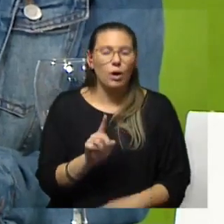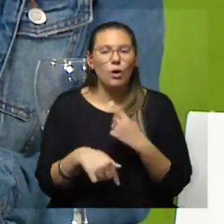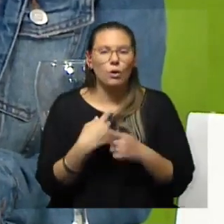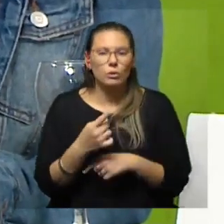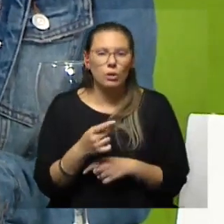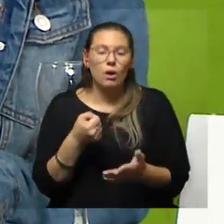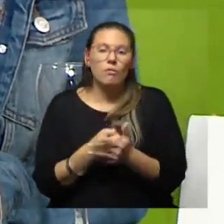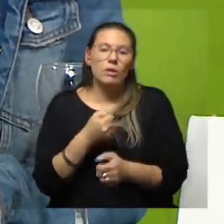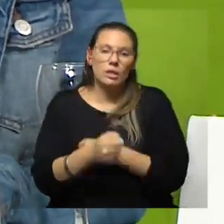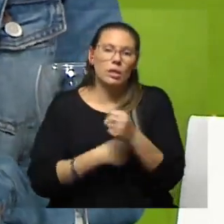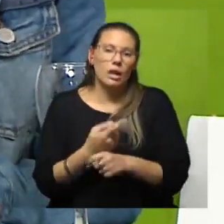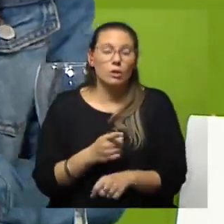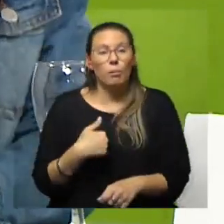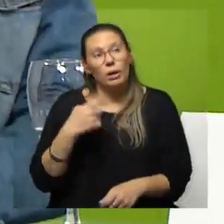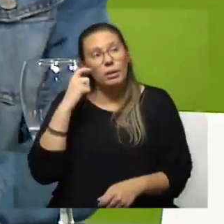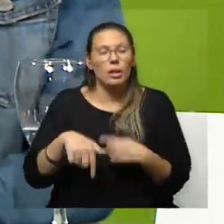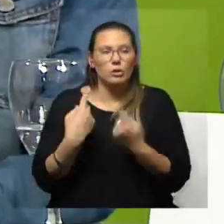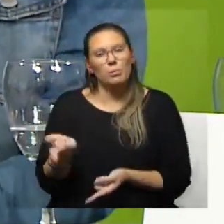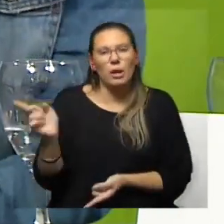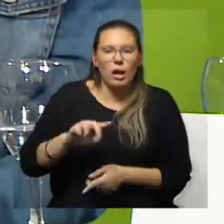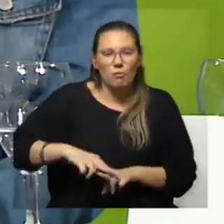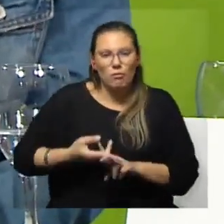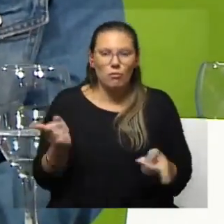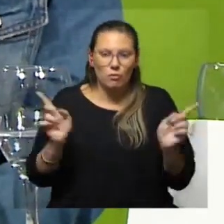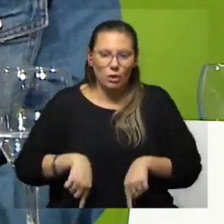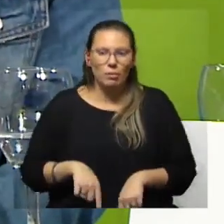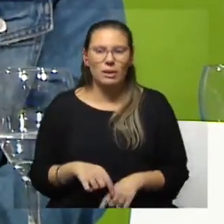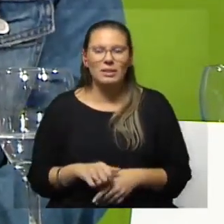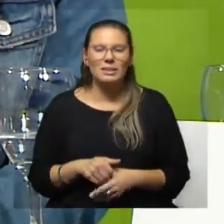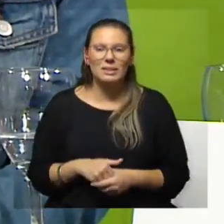antes de fin de año para volver de nuevo. Te di, ¿no? Ahí está, sí. Así me gusta, la tercera vencida. Ahí está.